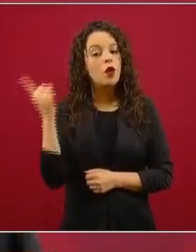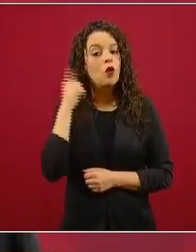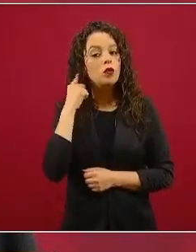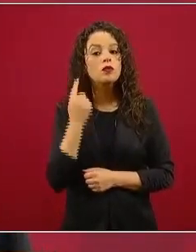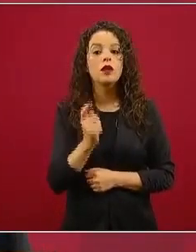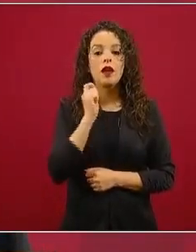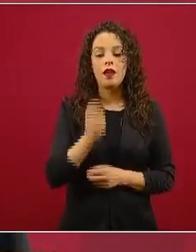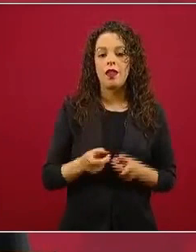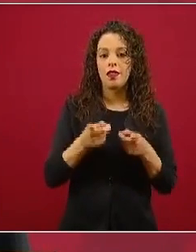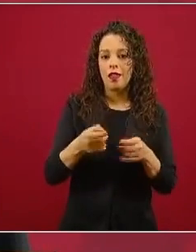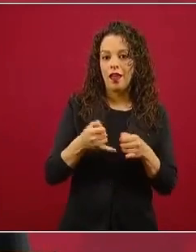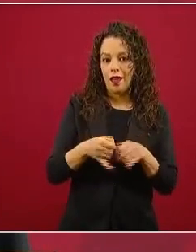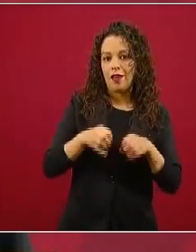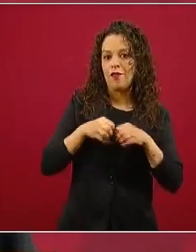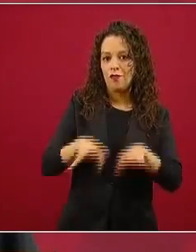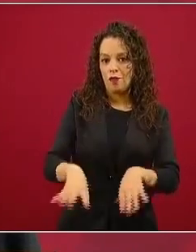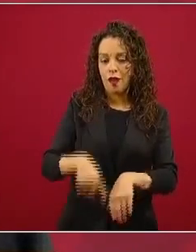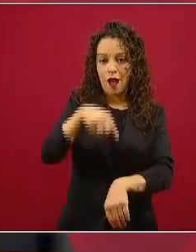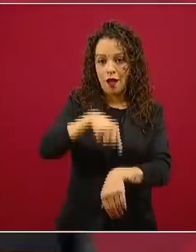las 5 de la tarde.